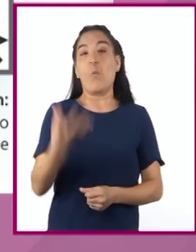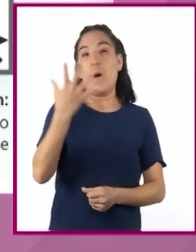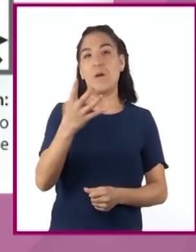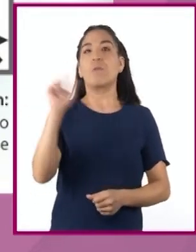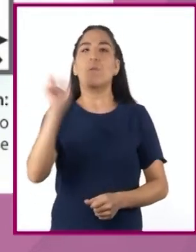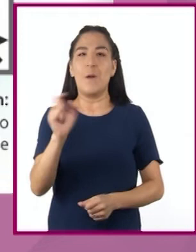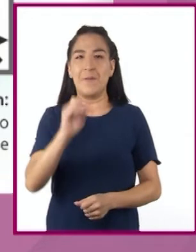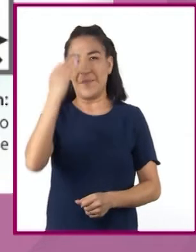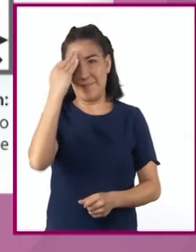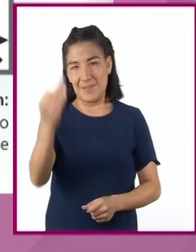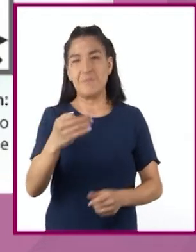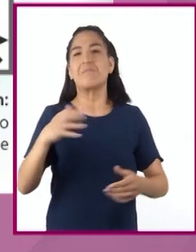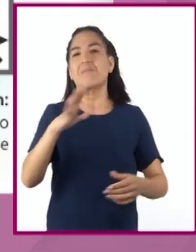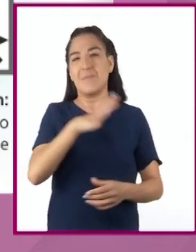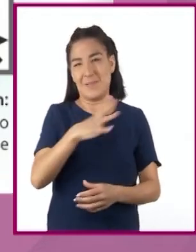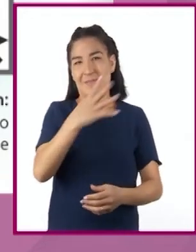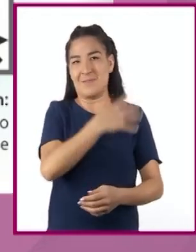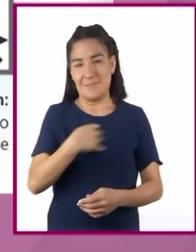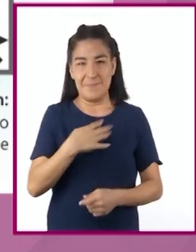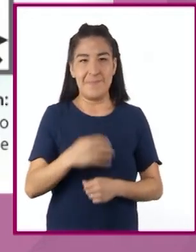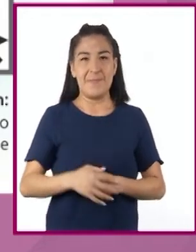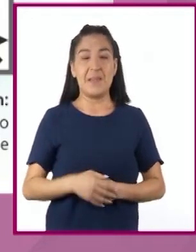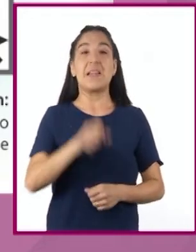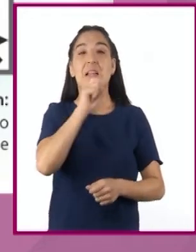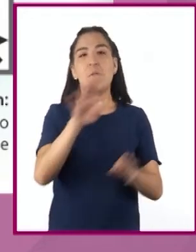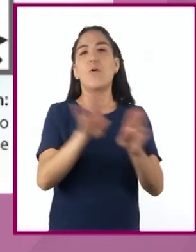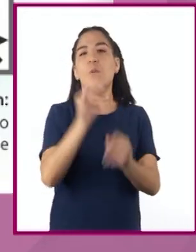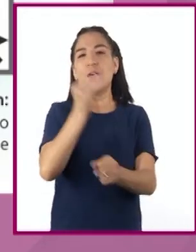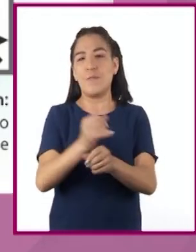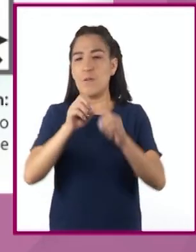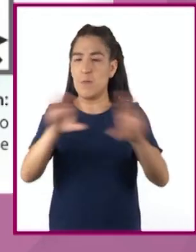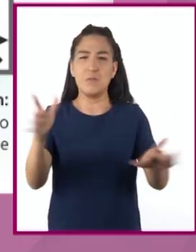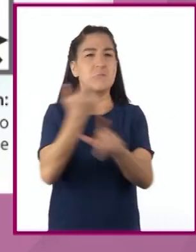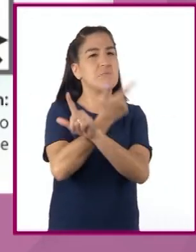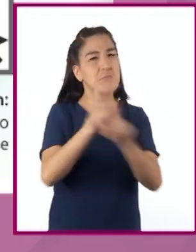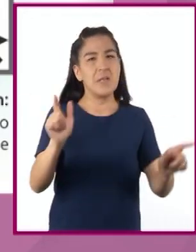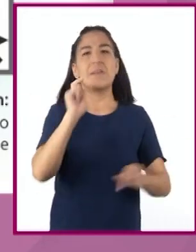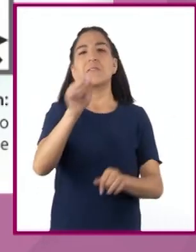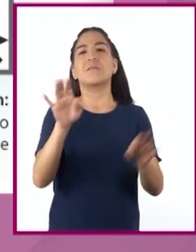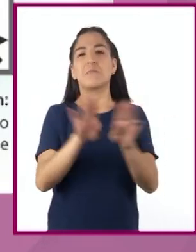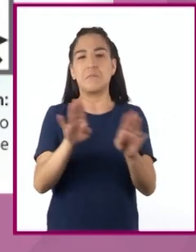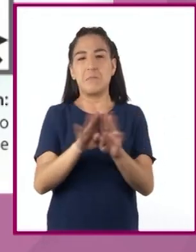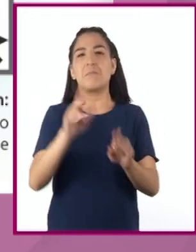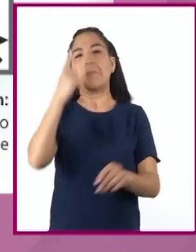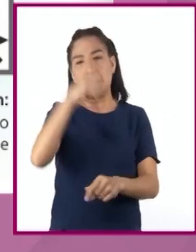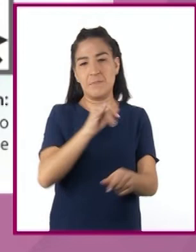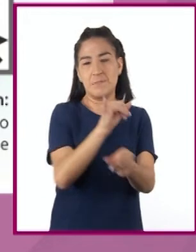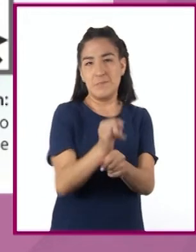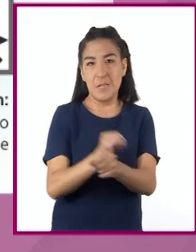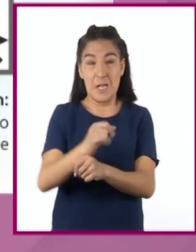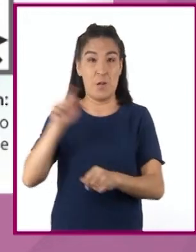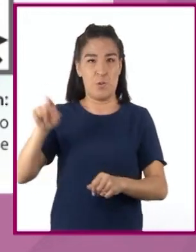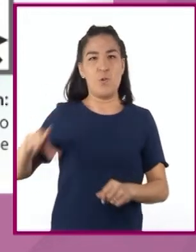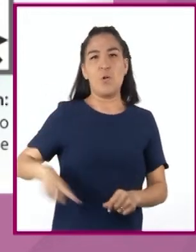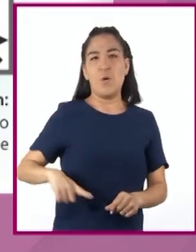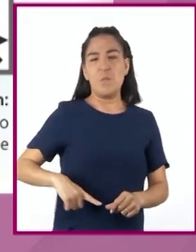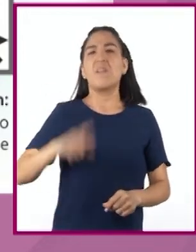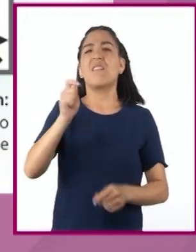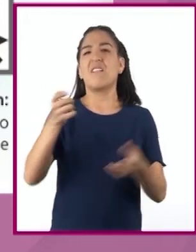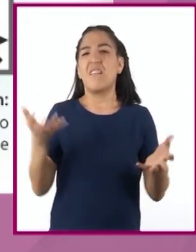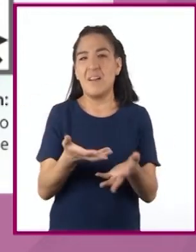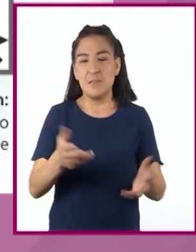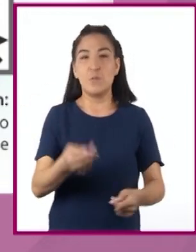cuándo. En tanto, al libre acceso a la información, esto se refiere a que tenemos acceso a lo que hace el gobierno, al uso